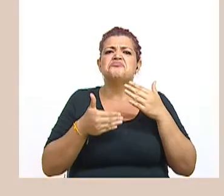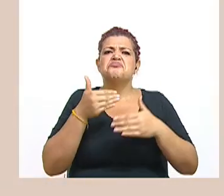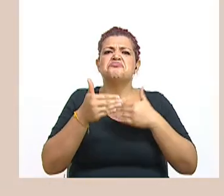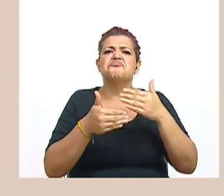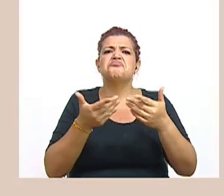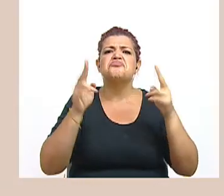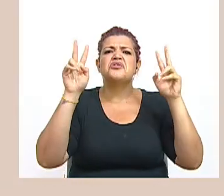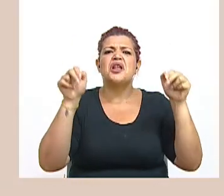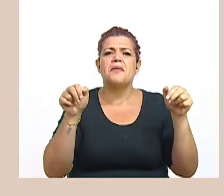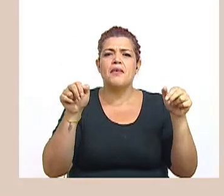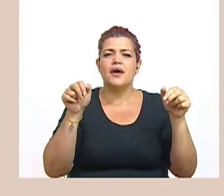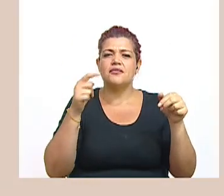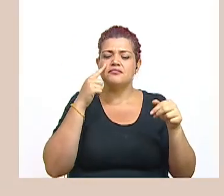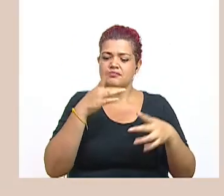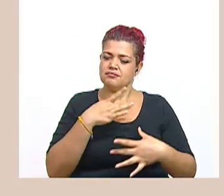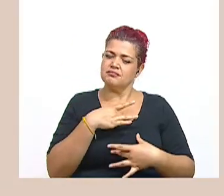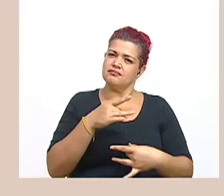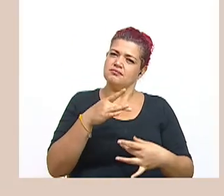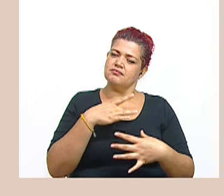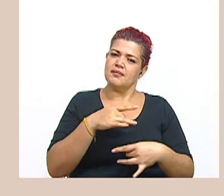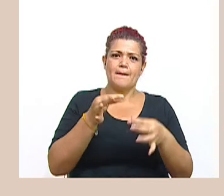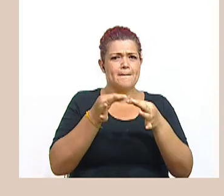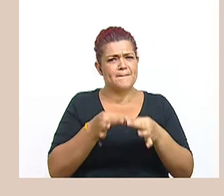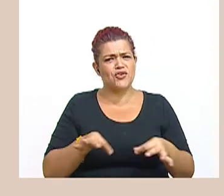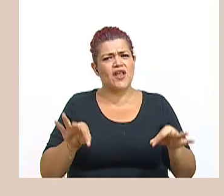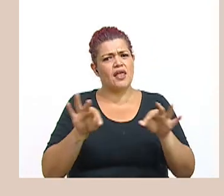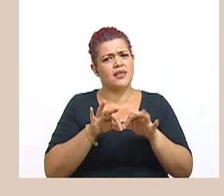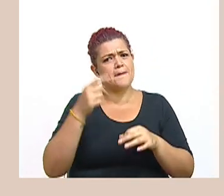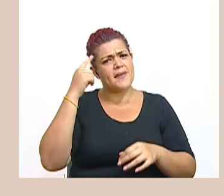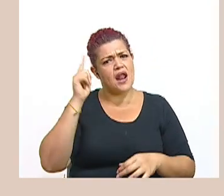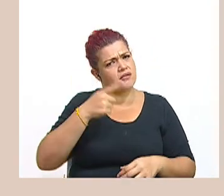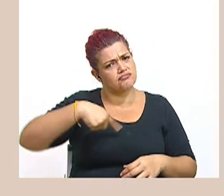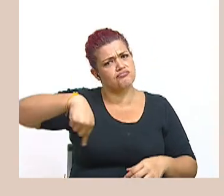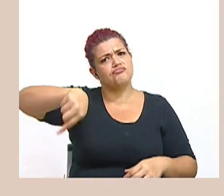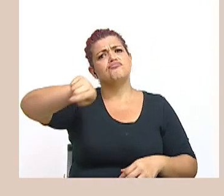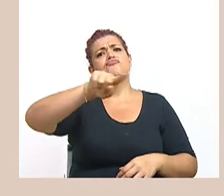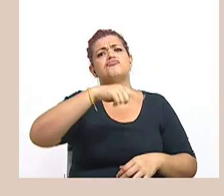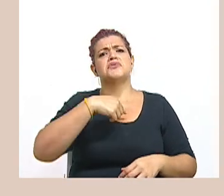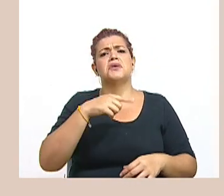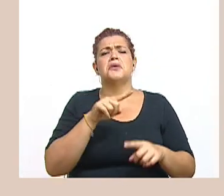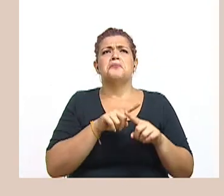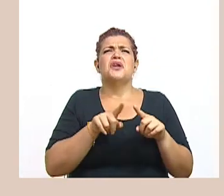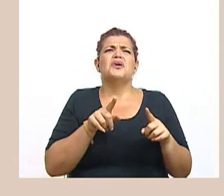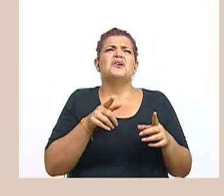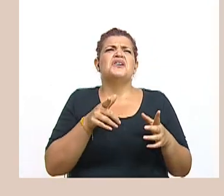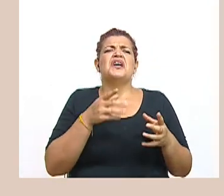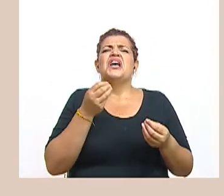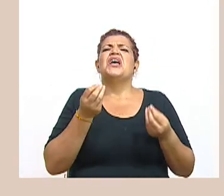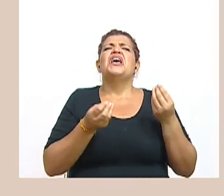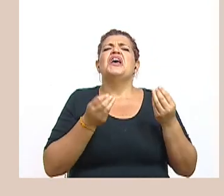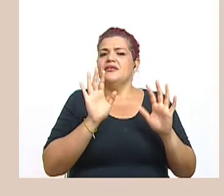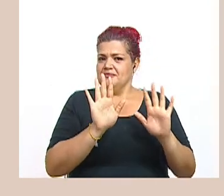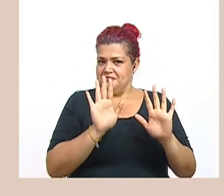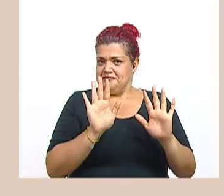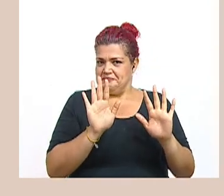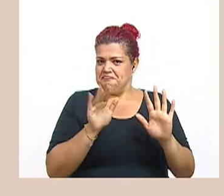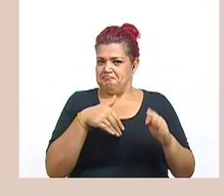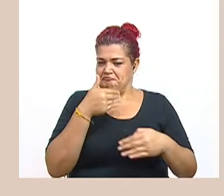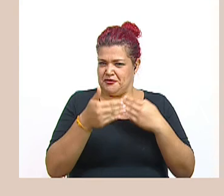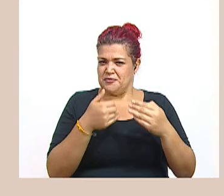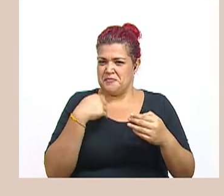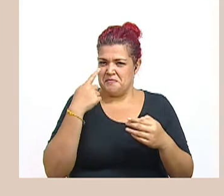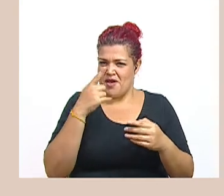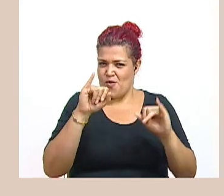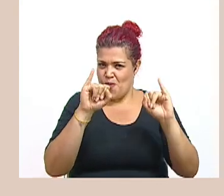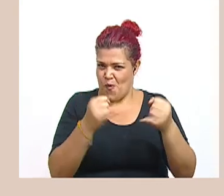temática verdaderamente interesante e importante para todos nosotros. Pero no te voy a decir de qué se trata todavía. Vamos a jugar un